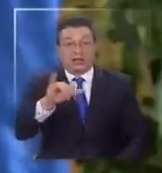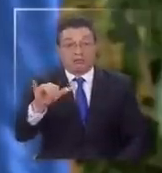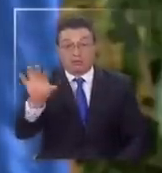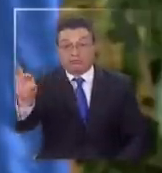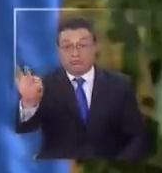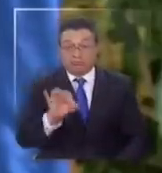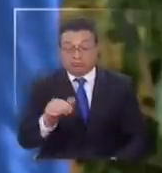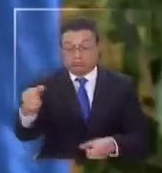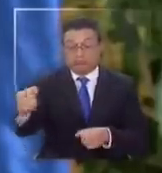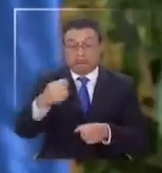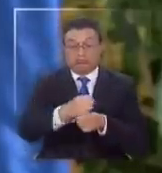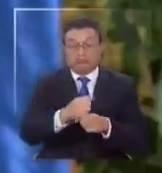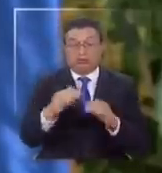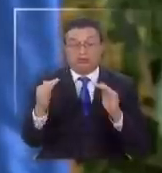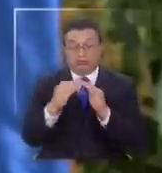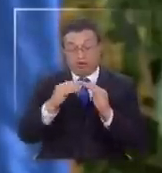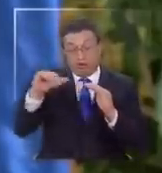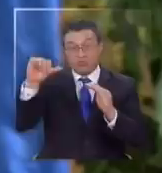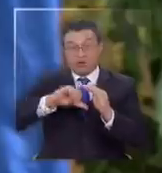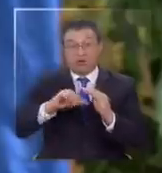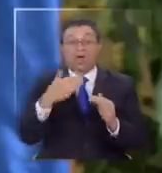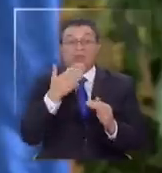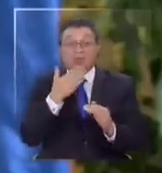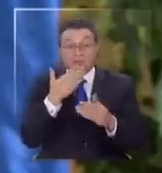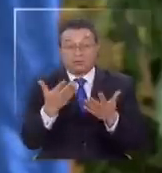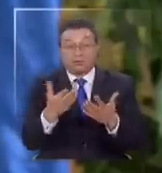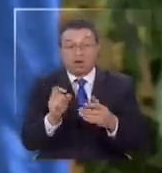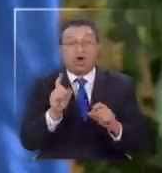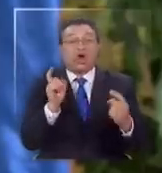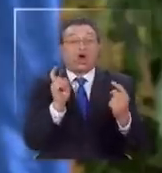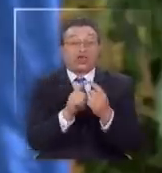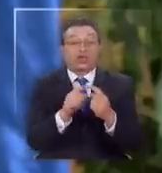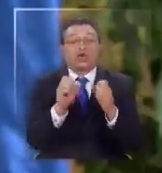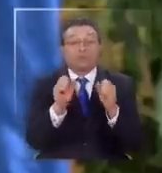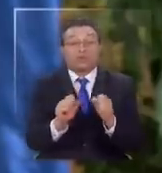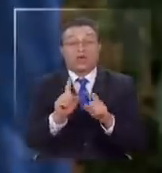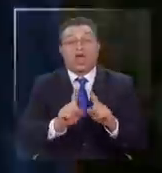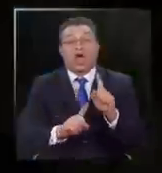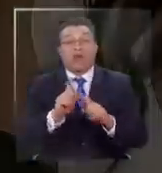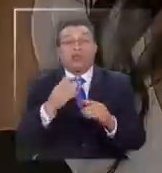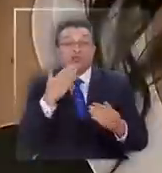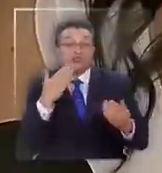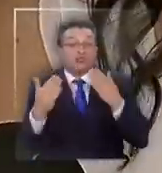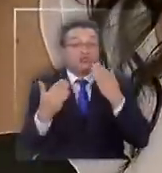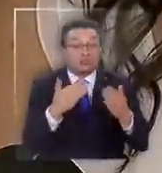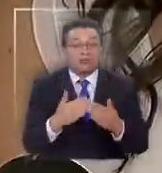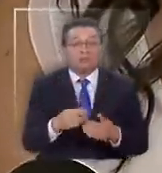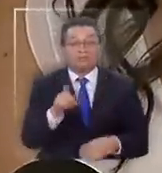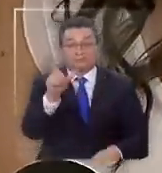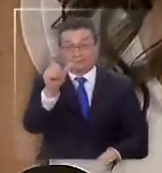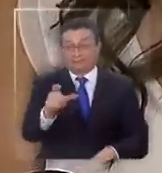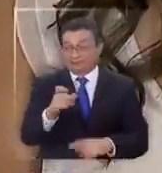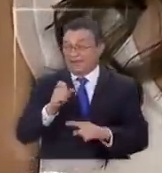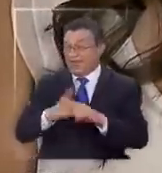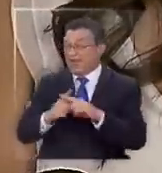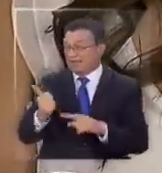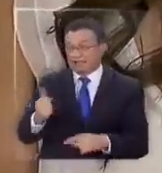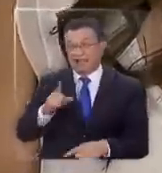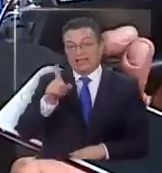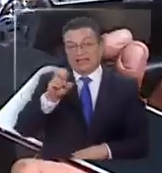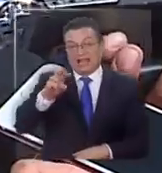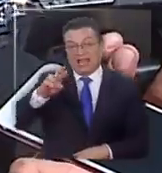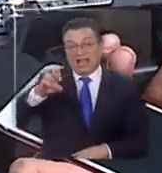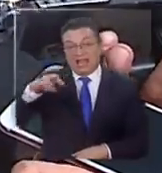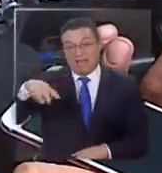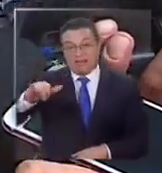con posterioridad a la cuarentena que ya está cumpliendo también por el contacto que pudo haber tenido con algunos contagiados. La mediática ex Seremi acusó que en